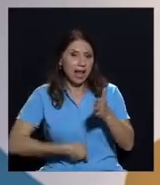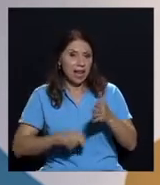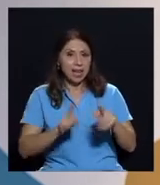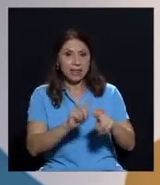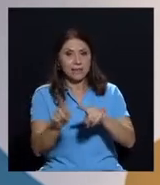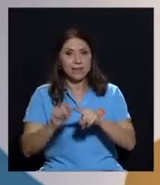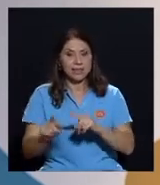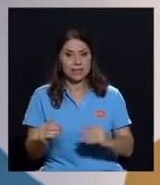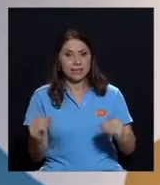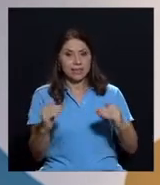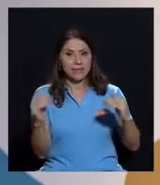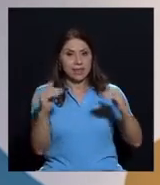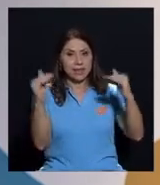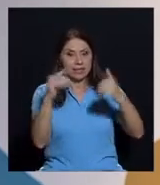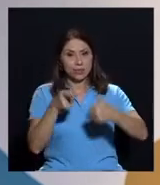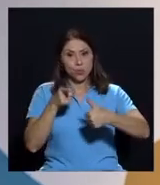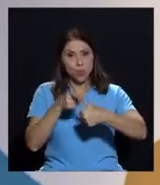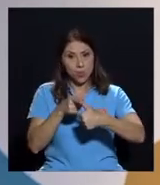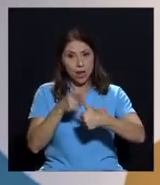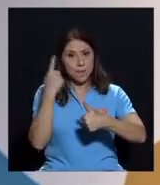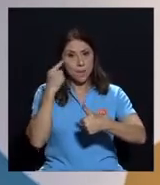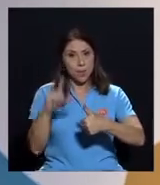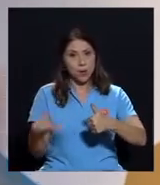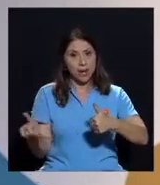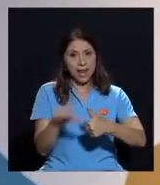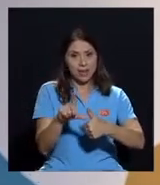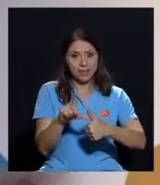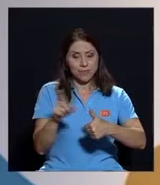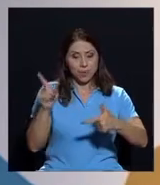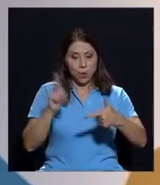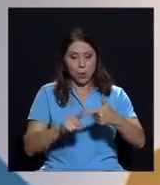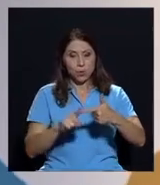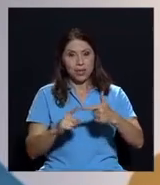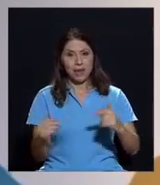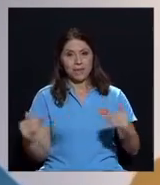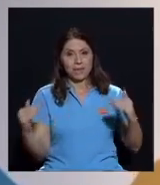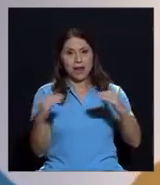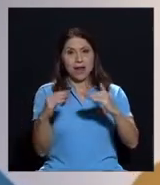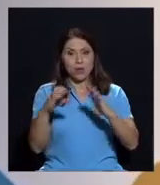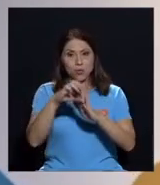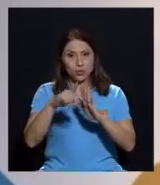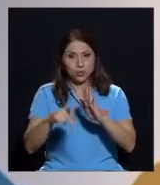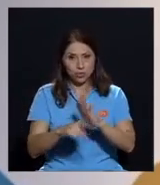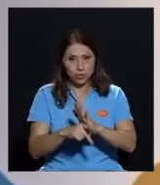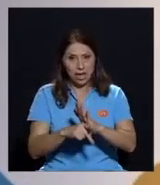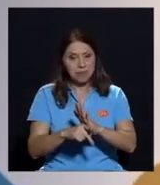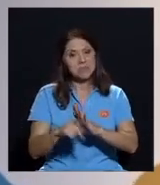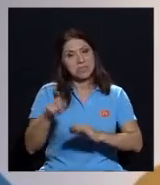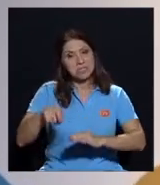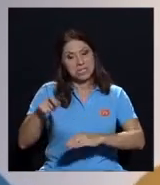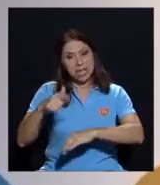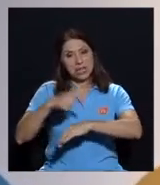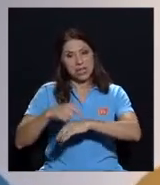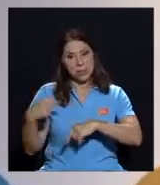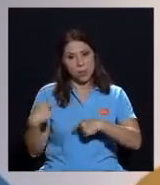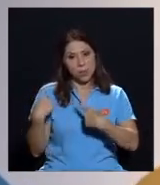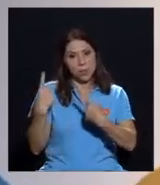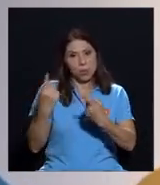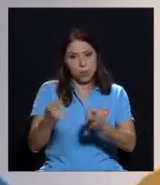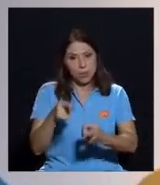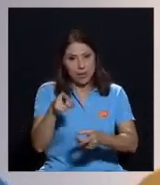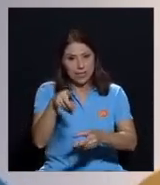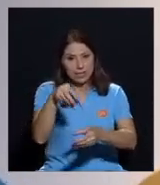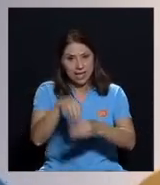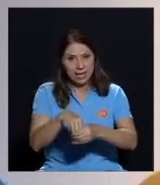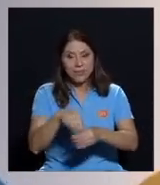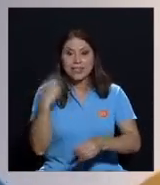como está planteada otro rasgo constitucional que tomará su tiempo llevar su discusión para que se implemente y esté ahí lo que se habla de la regla fiscal